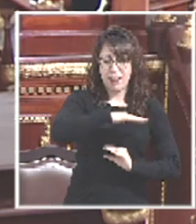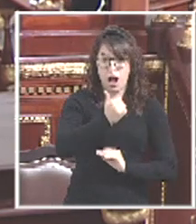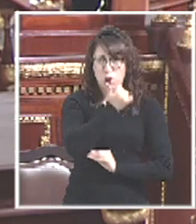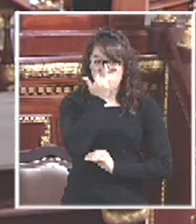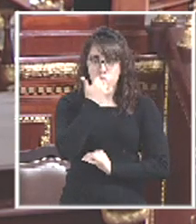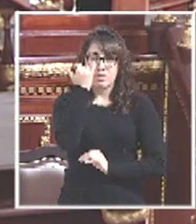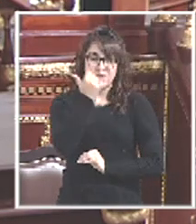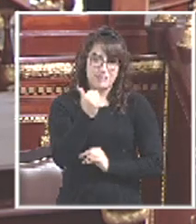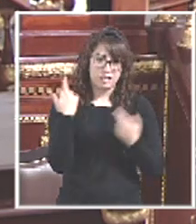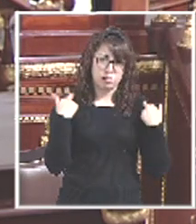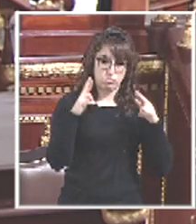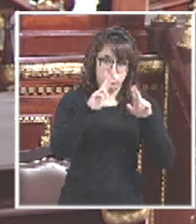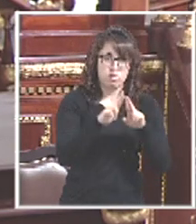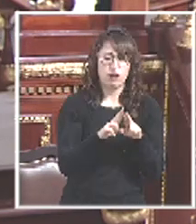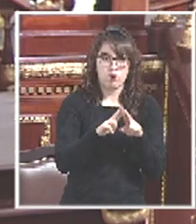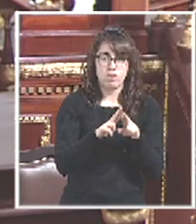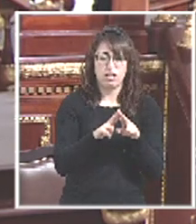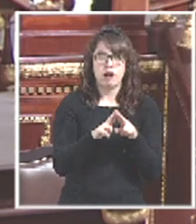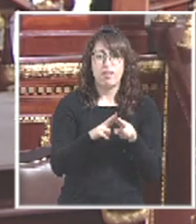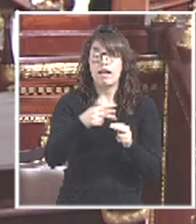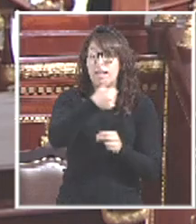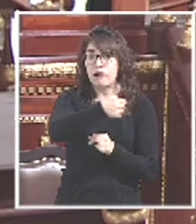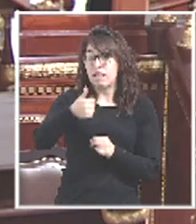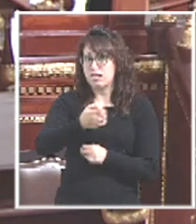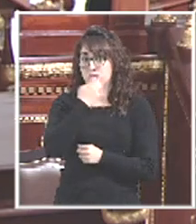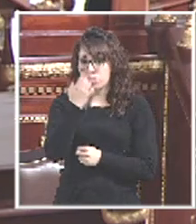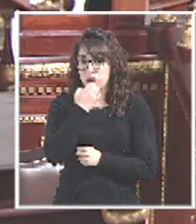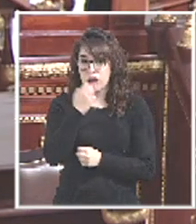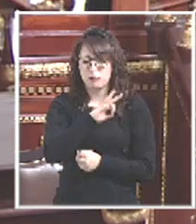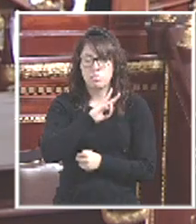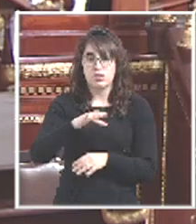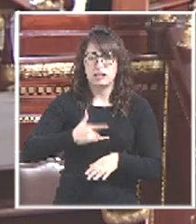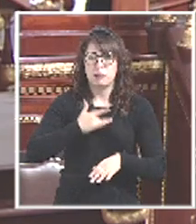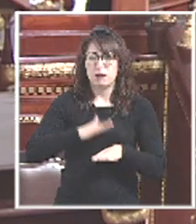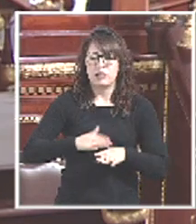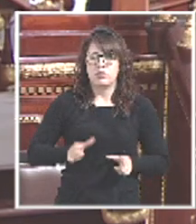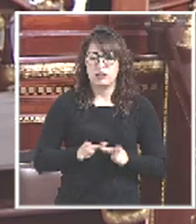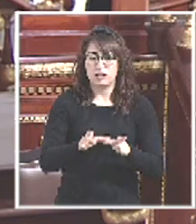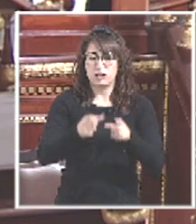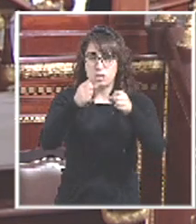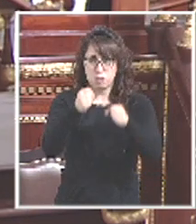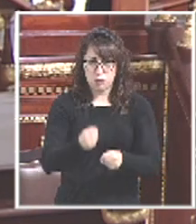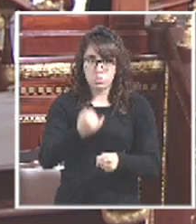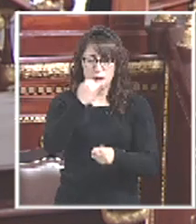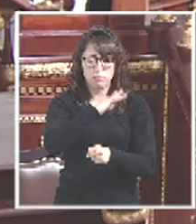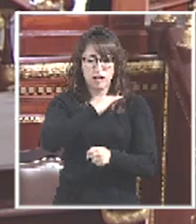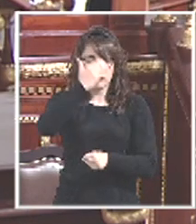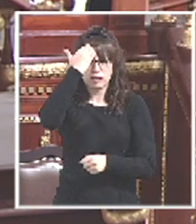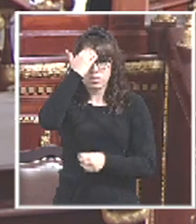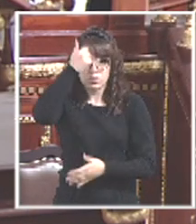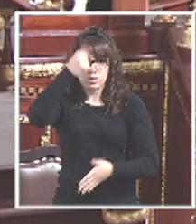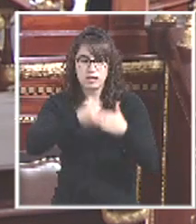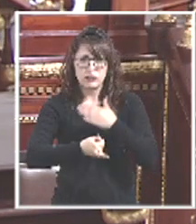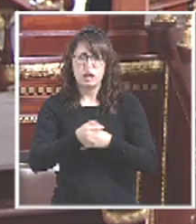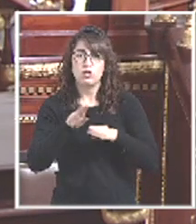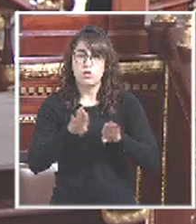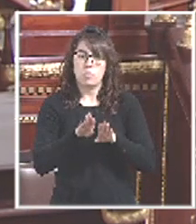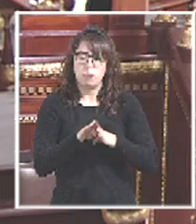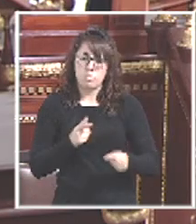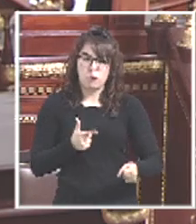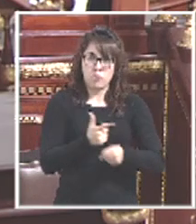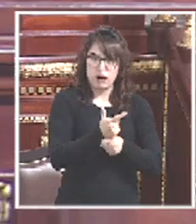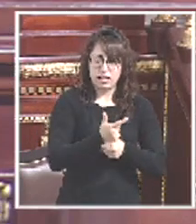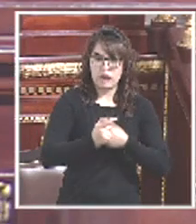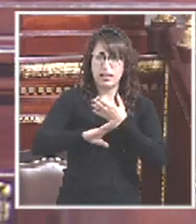dotando a los profesores y al personal de apoyo de las escuelas para que adquieran los conocimientos necesarios para prevenir y erradicar